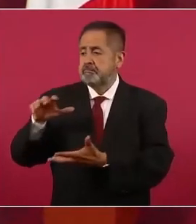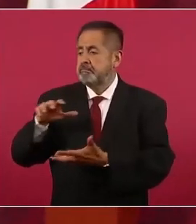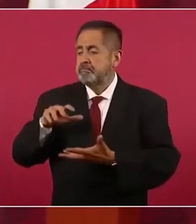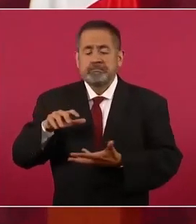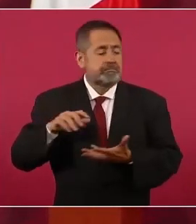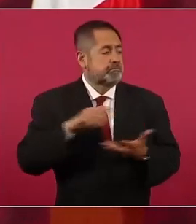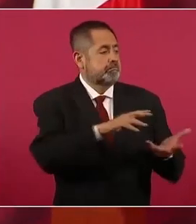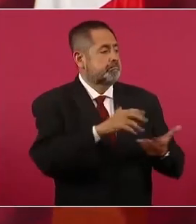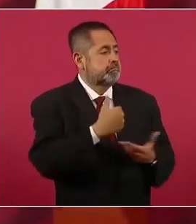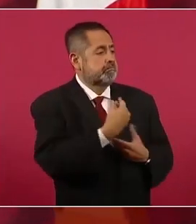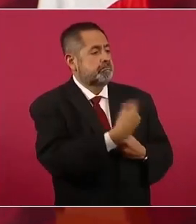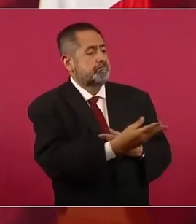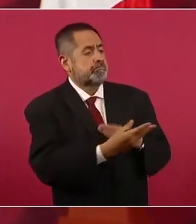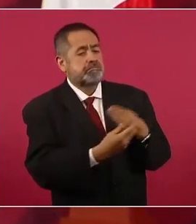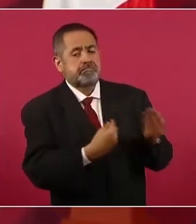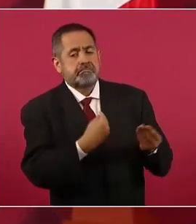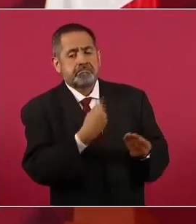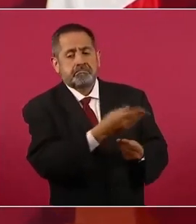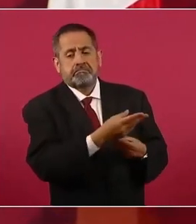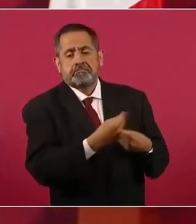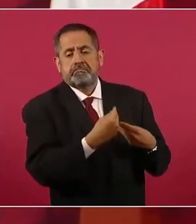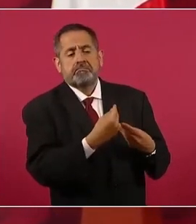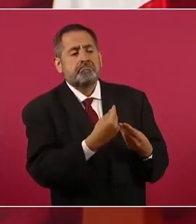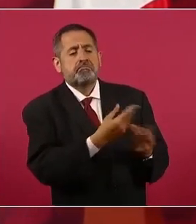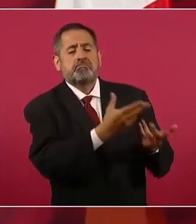de la nación